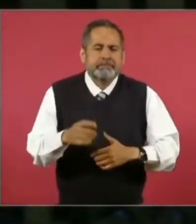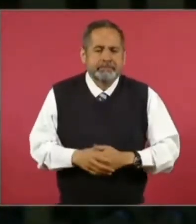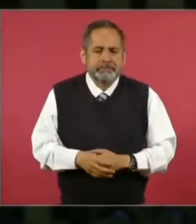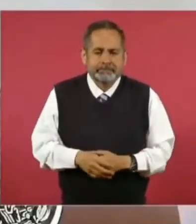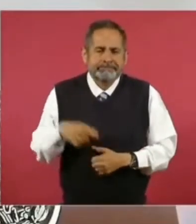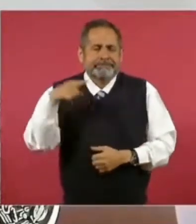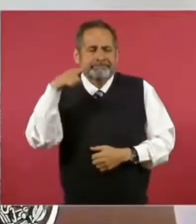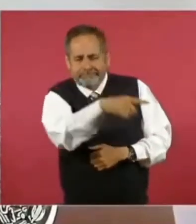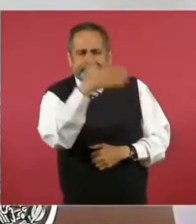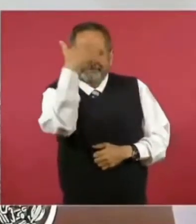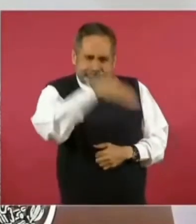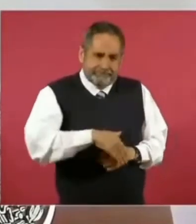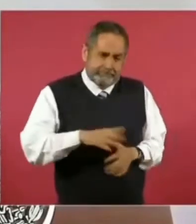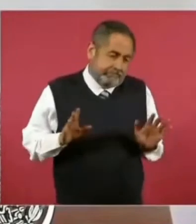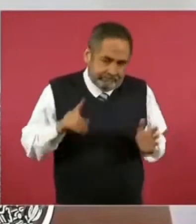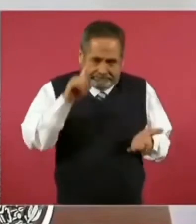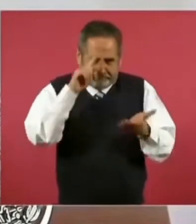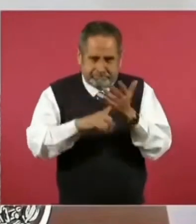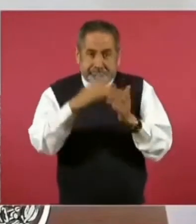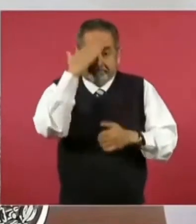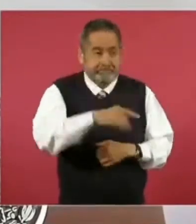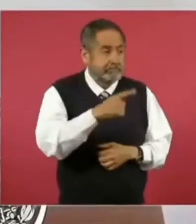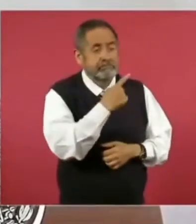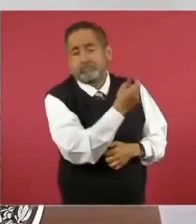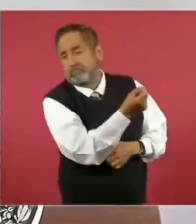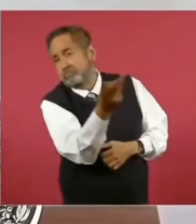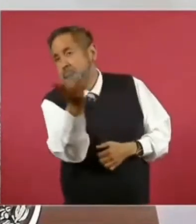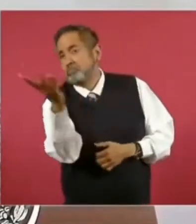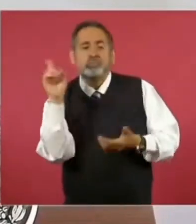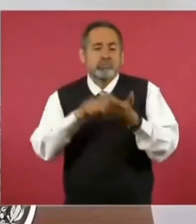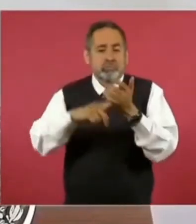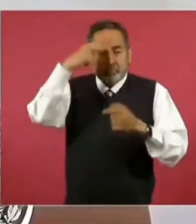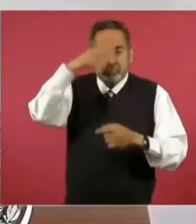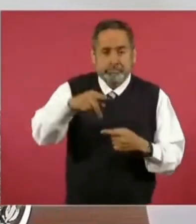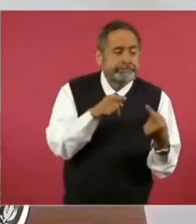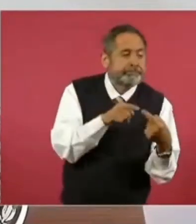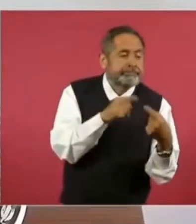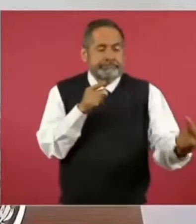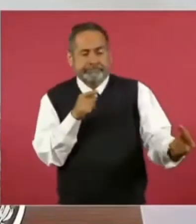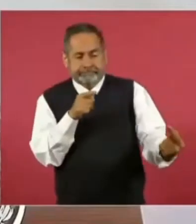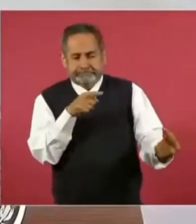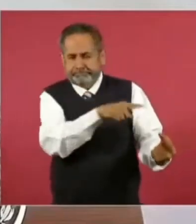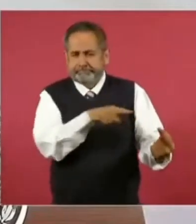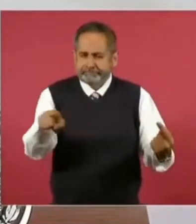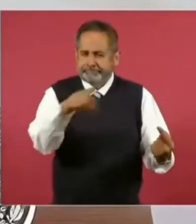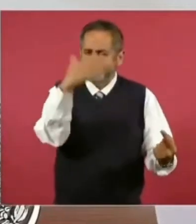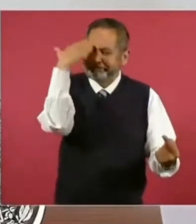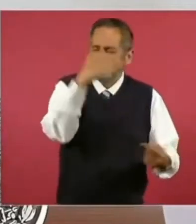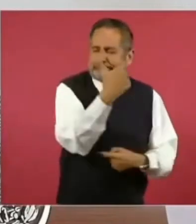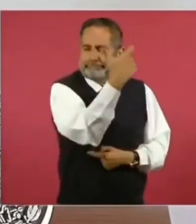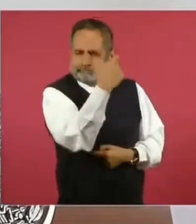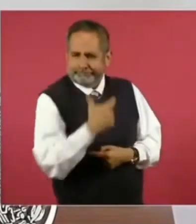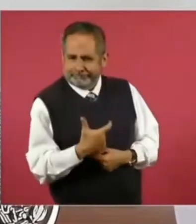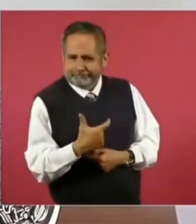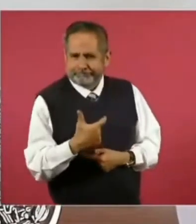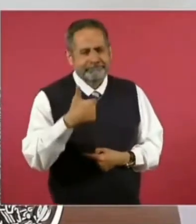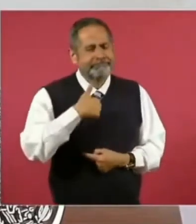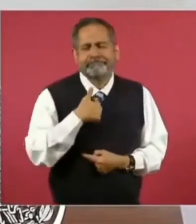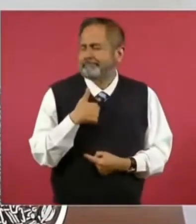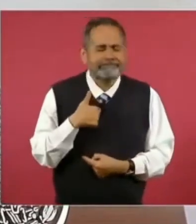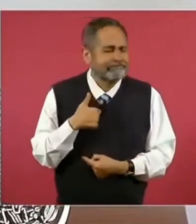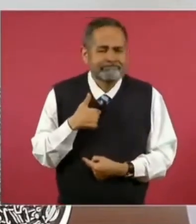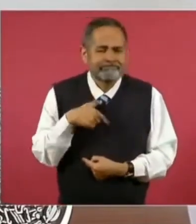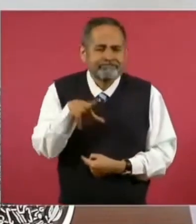sabe, creo yo, como muchos mexicanos, porque hasta mis adversarios me conocen, que